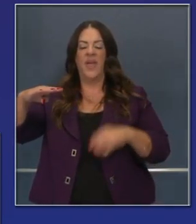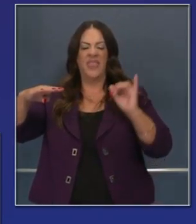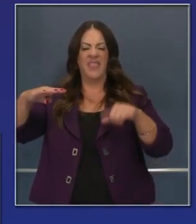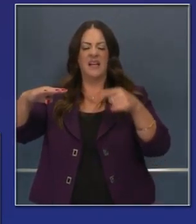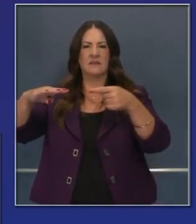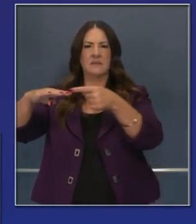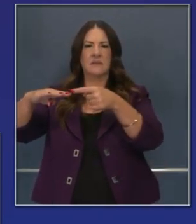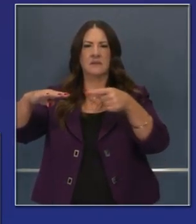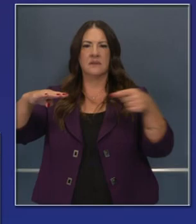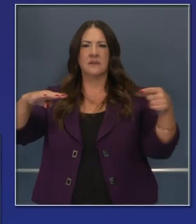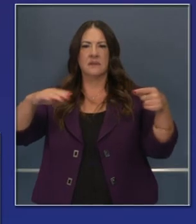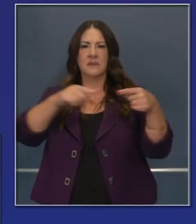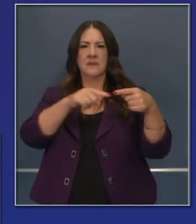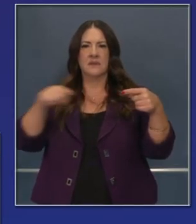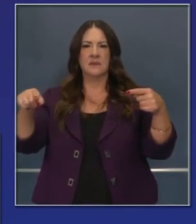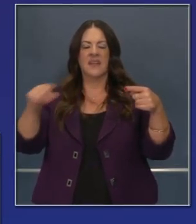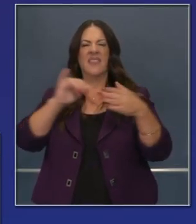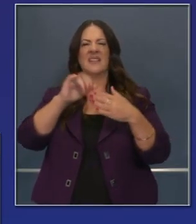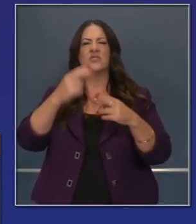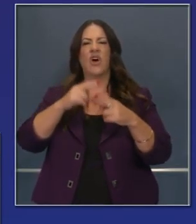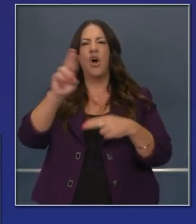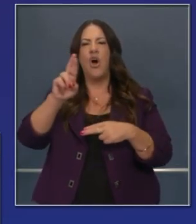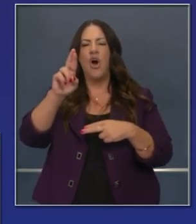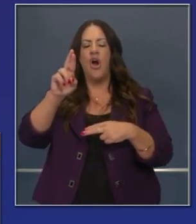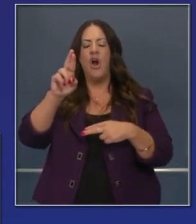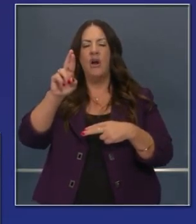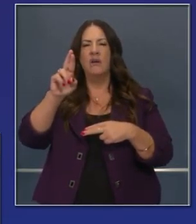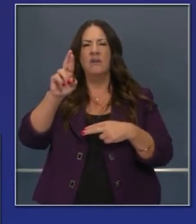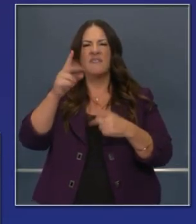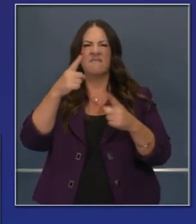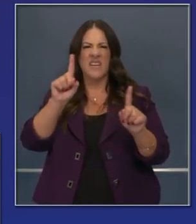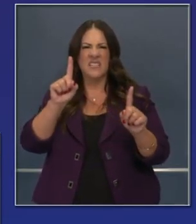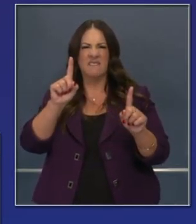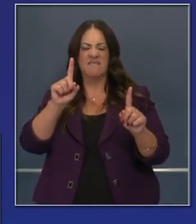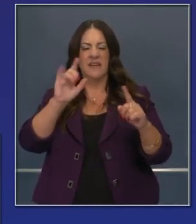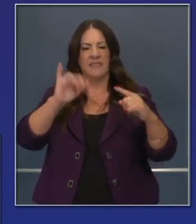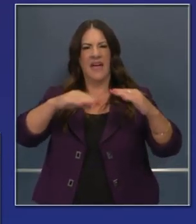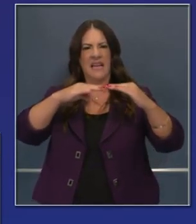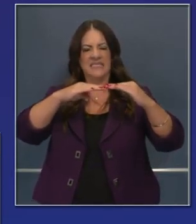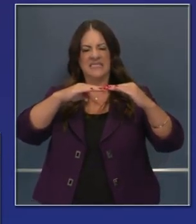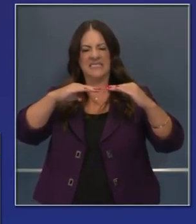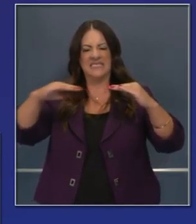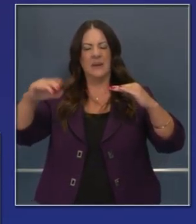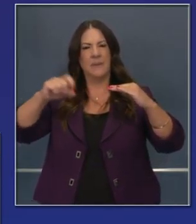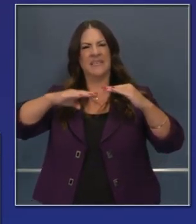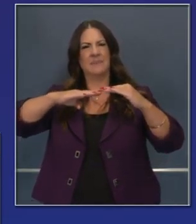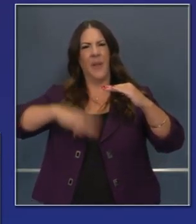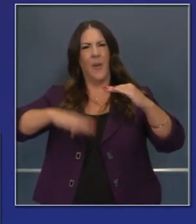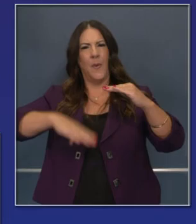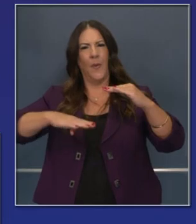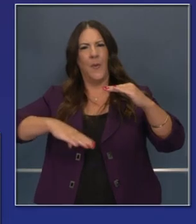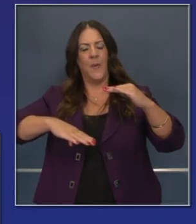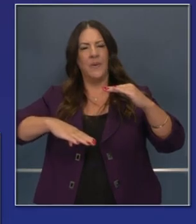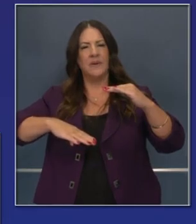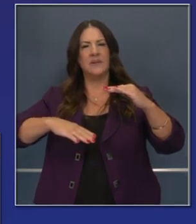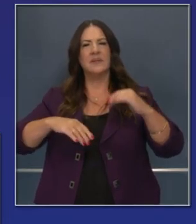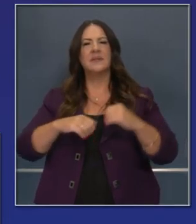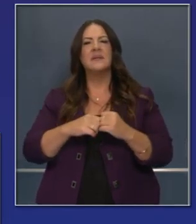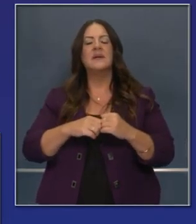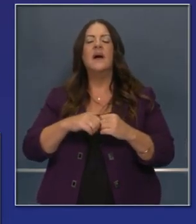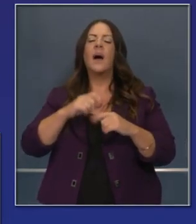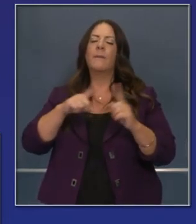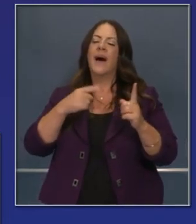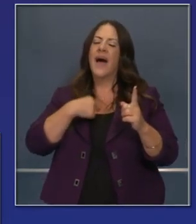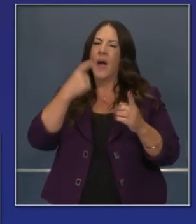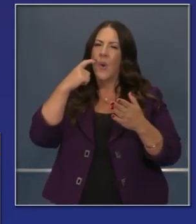cosa arriba del 1, podemos ver un aumento en el caso. Queremos mantener ese R efectivo abajo de 1.